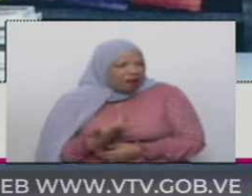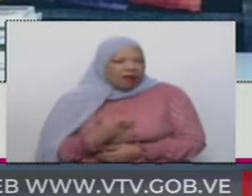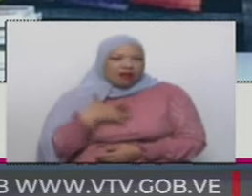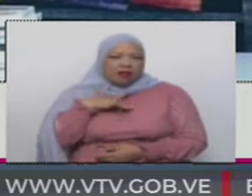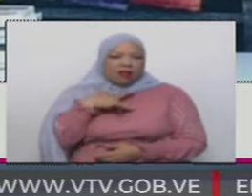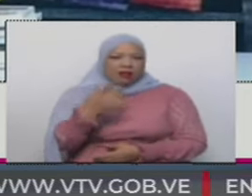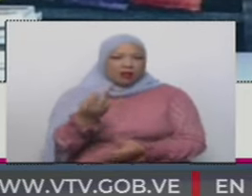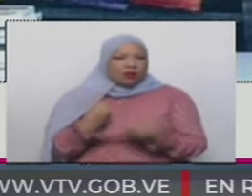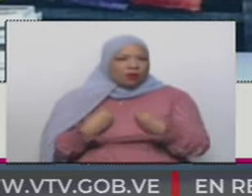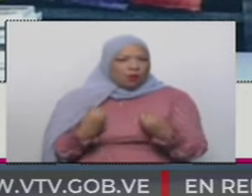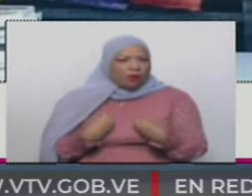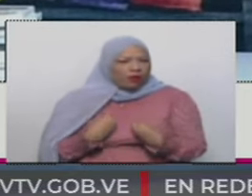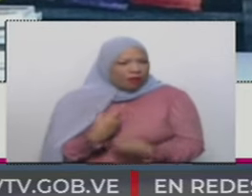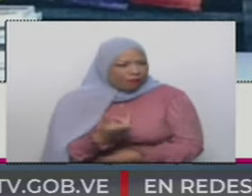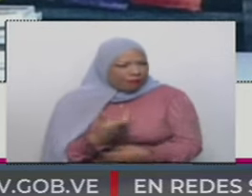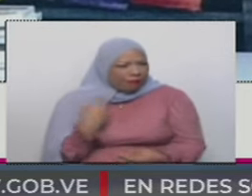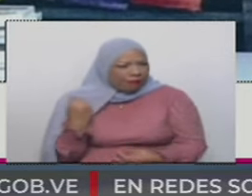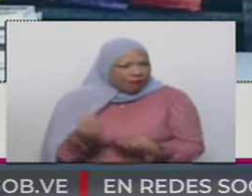vida?